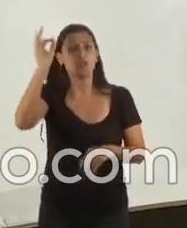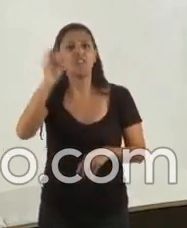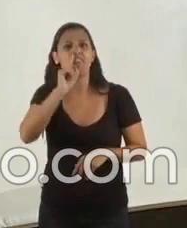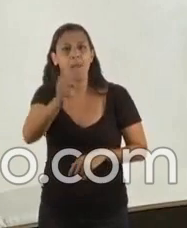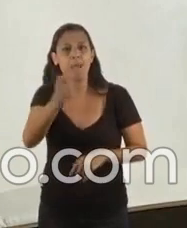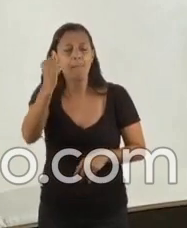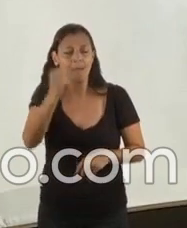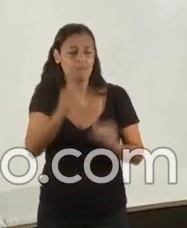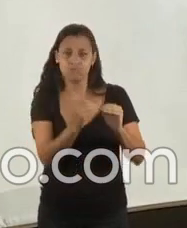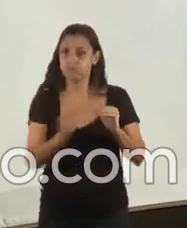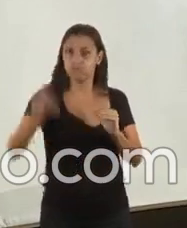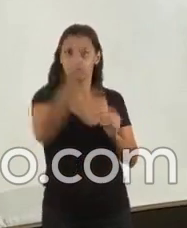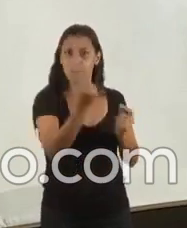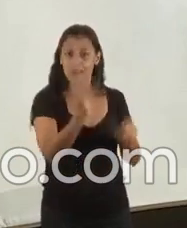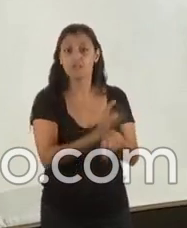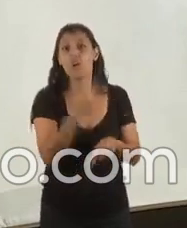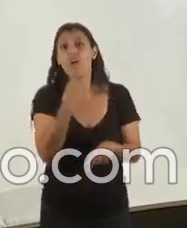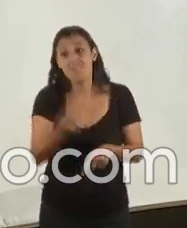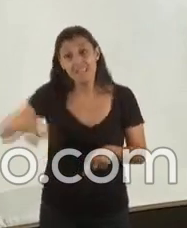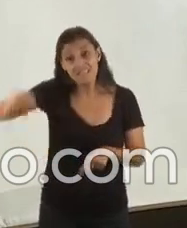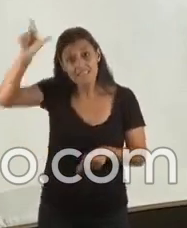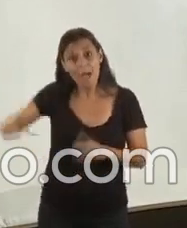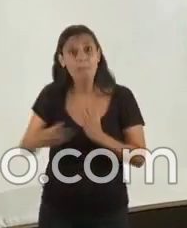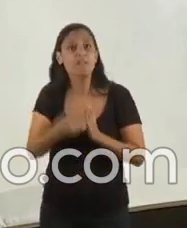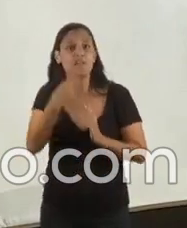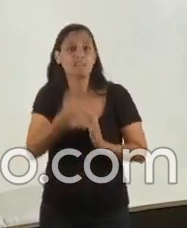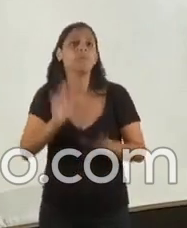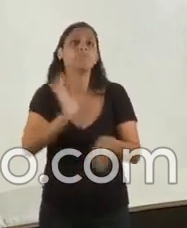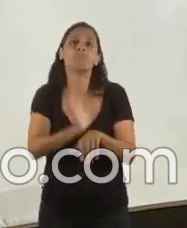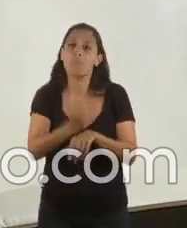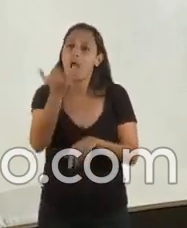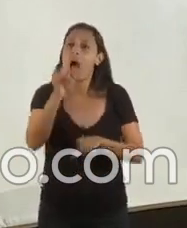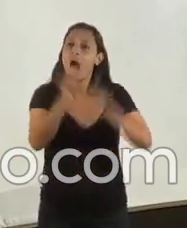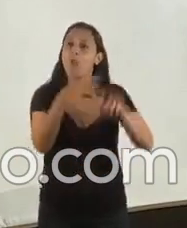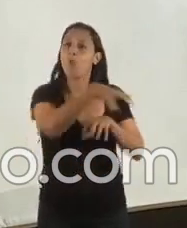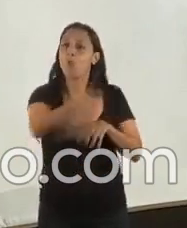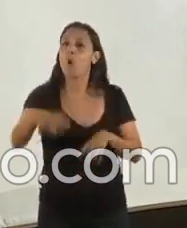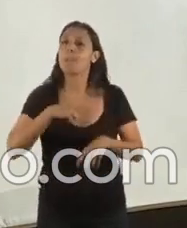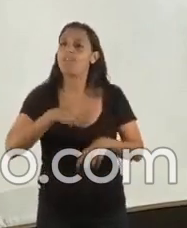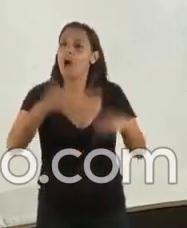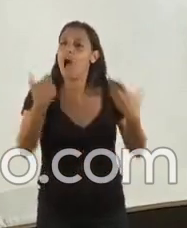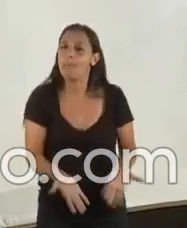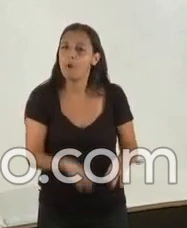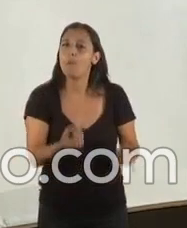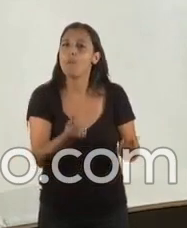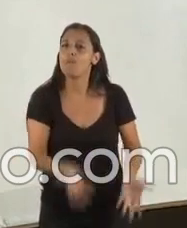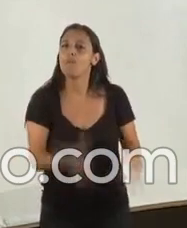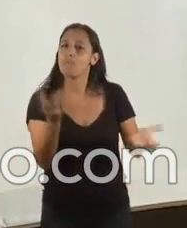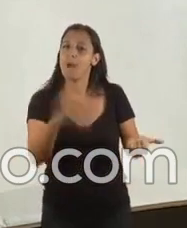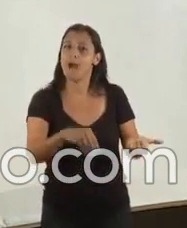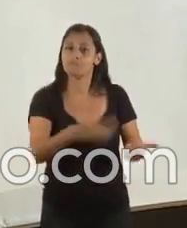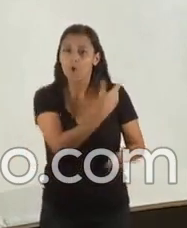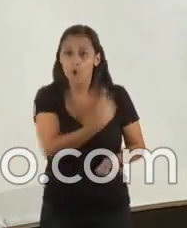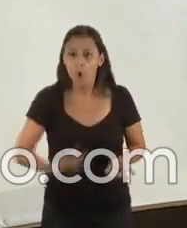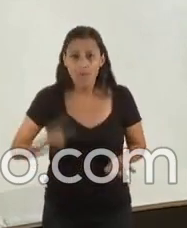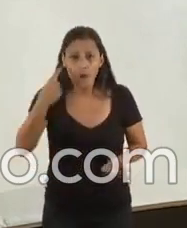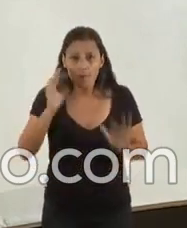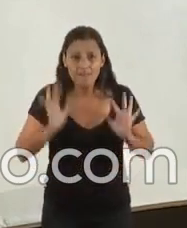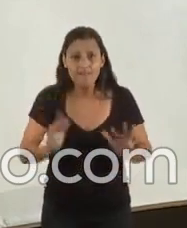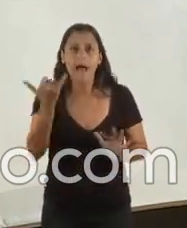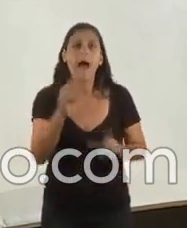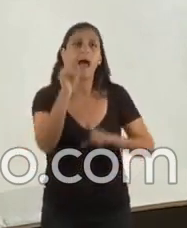que se estaba aprovechando el sector privado de esta desregulación y yo quería saber si el gobierno considera que esto es así que hay sectores